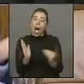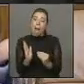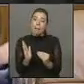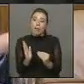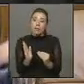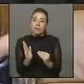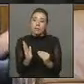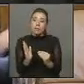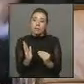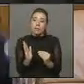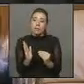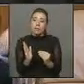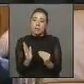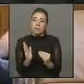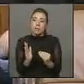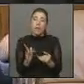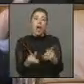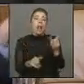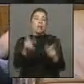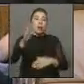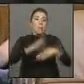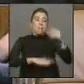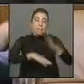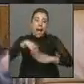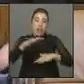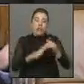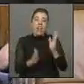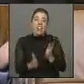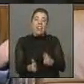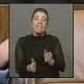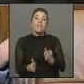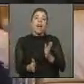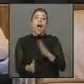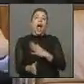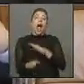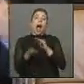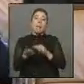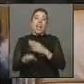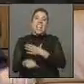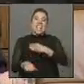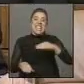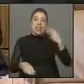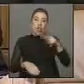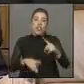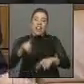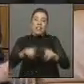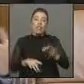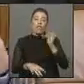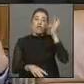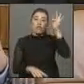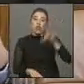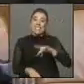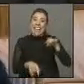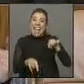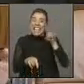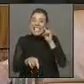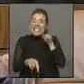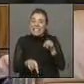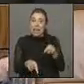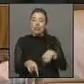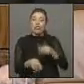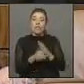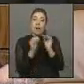mano de obra, que tiene que apoyar a los hijos de esta tierra, que está ahí el futuro de Chile. Si nosotros no